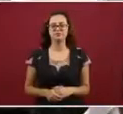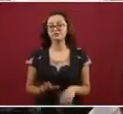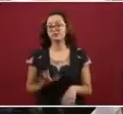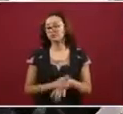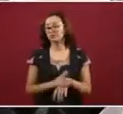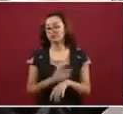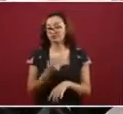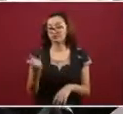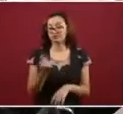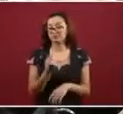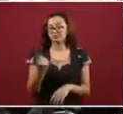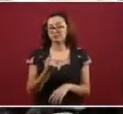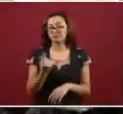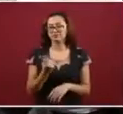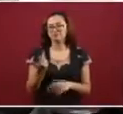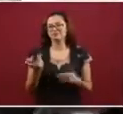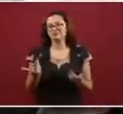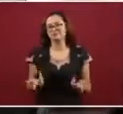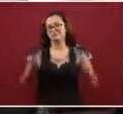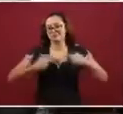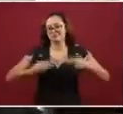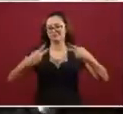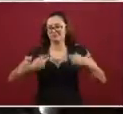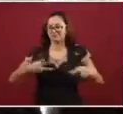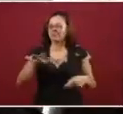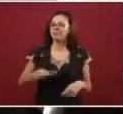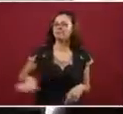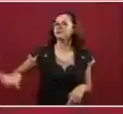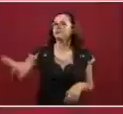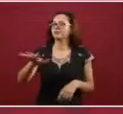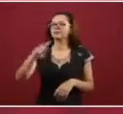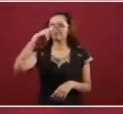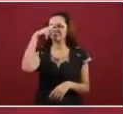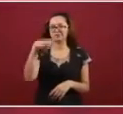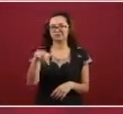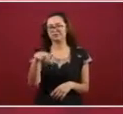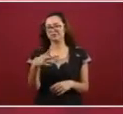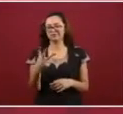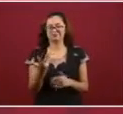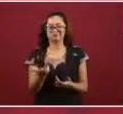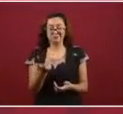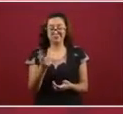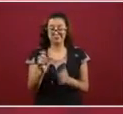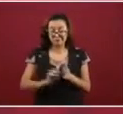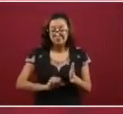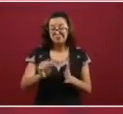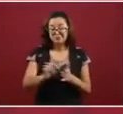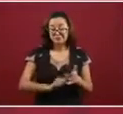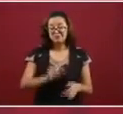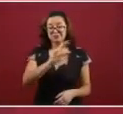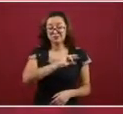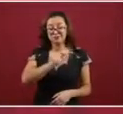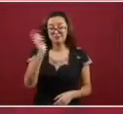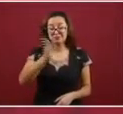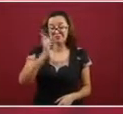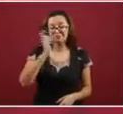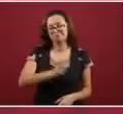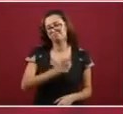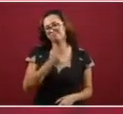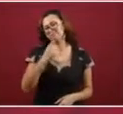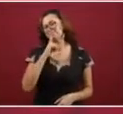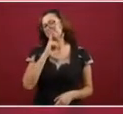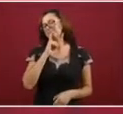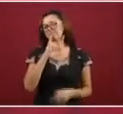porque la mayoría de los mexicanos no tiene para pagar colegiatura,